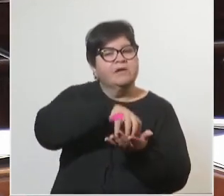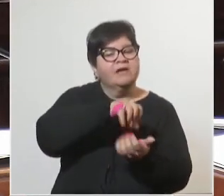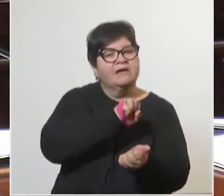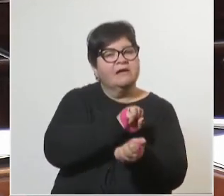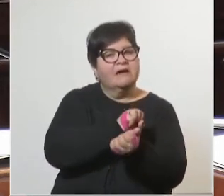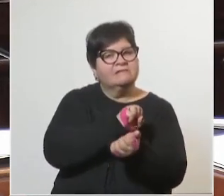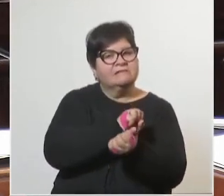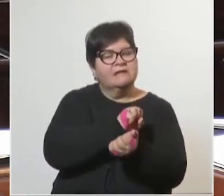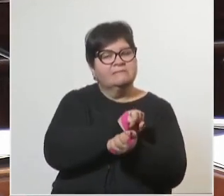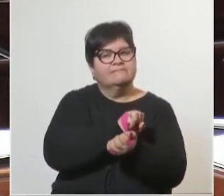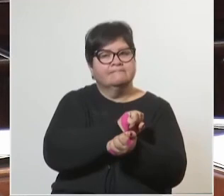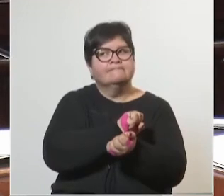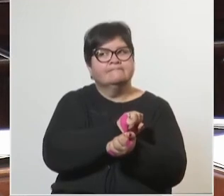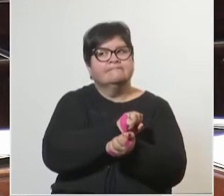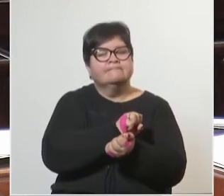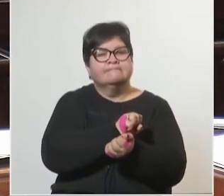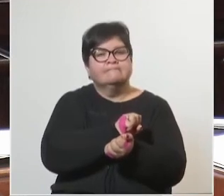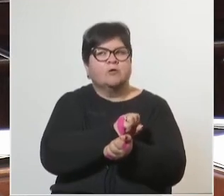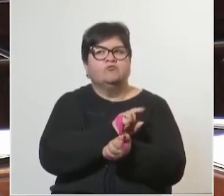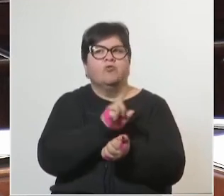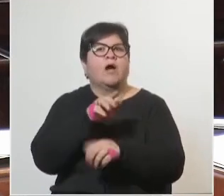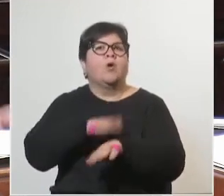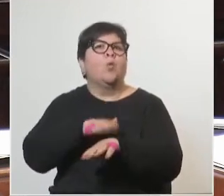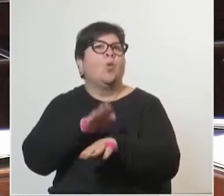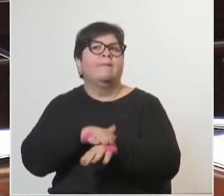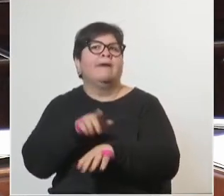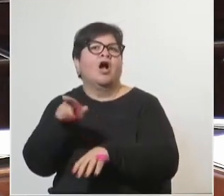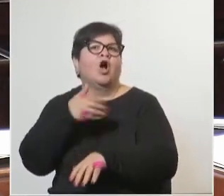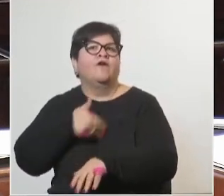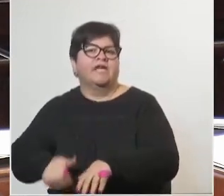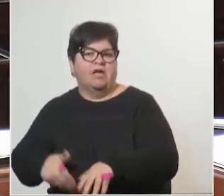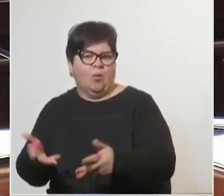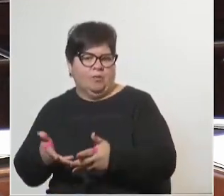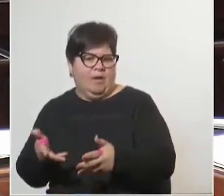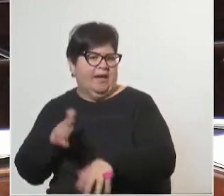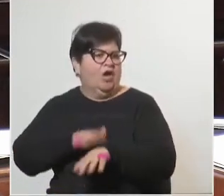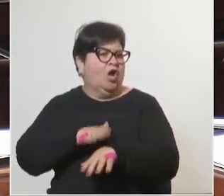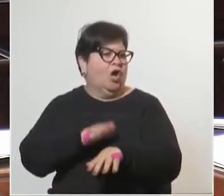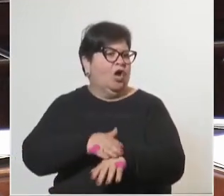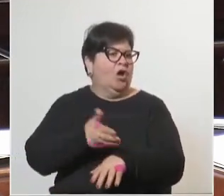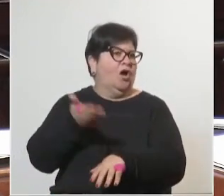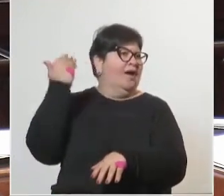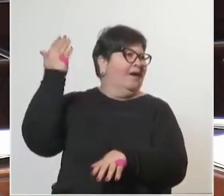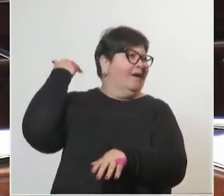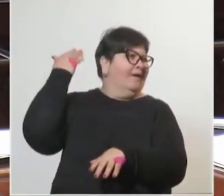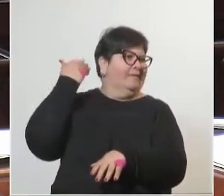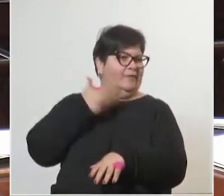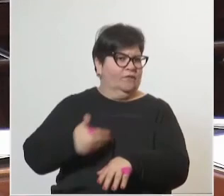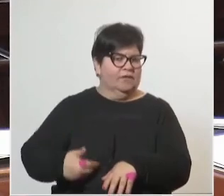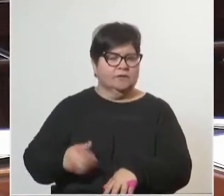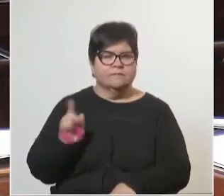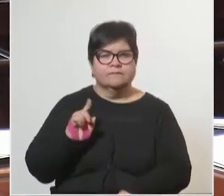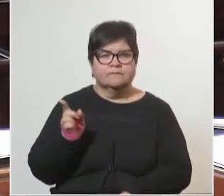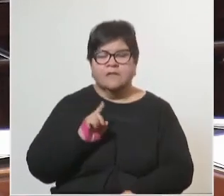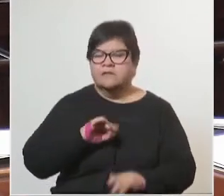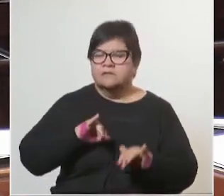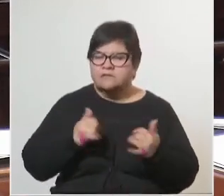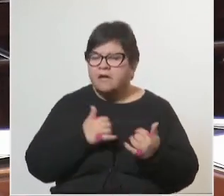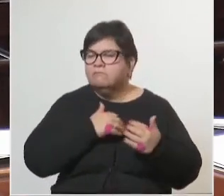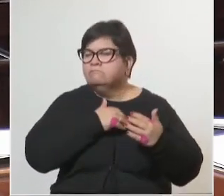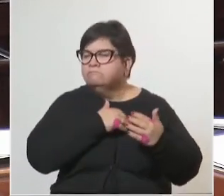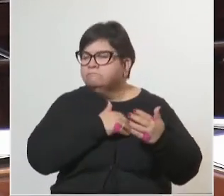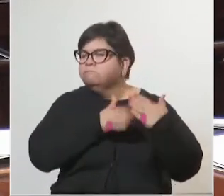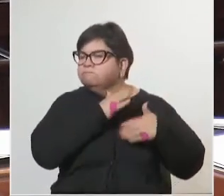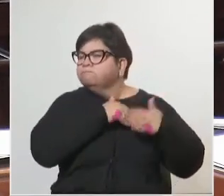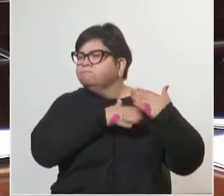cuya responsabilidad no le atribuyo a este gobierno ni al anterior gobierno, y que viene heredándose desde